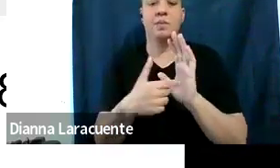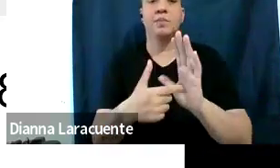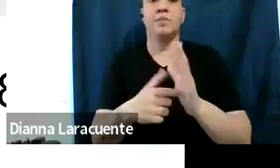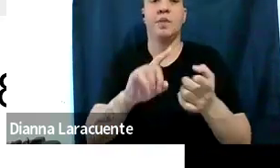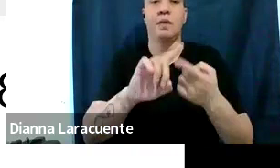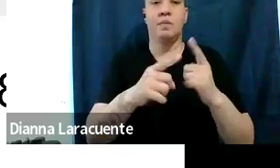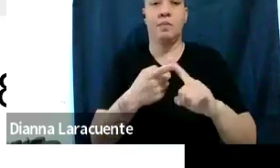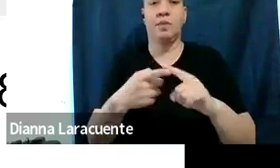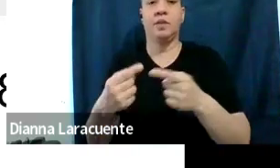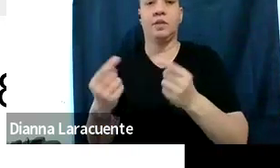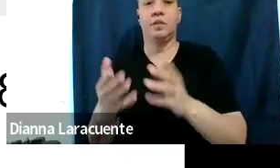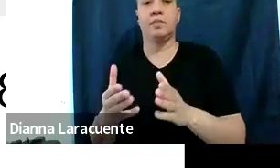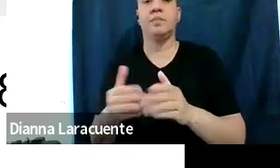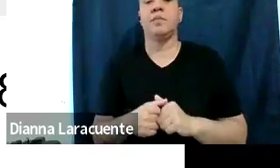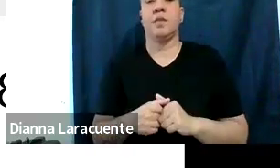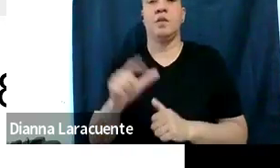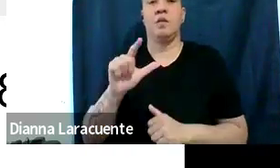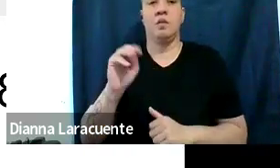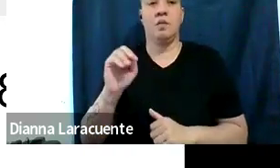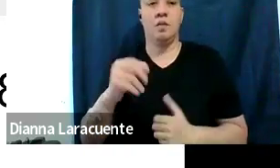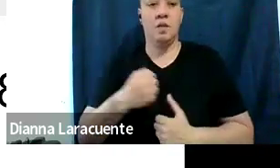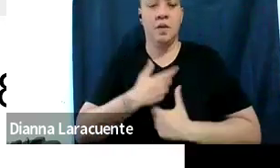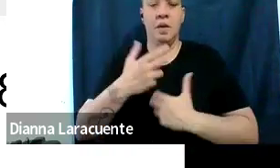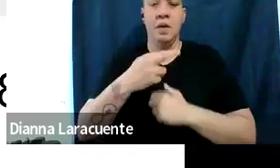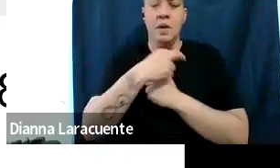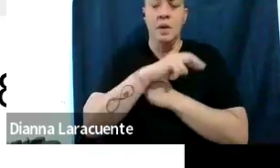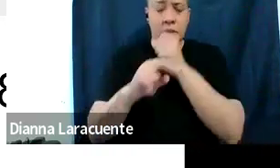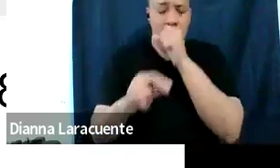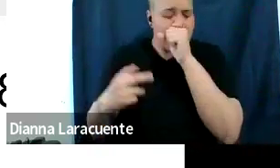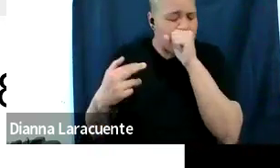amigos que Muñoz Rivera profesaba la religión del deber,